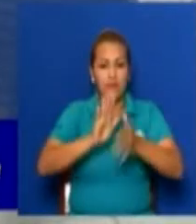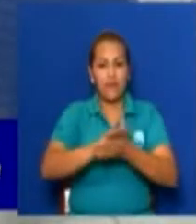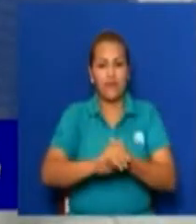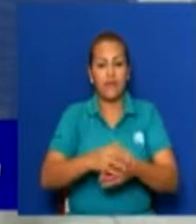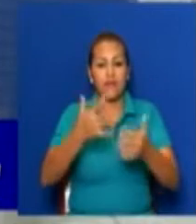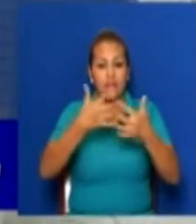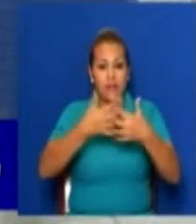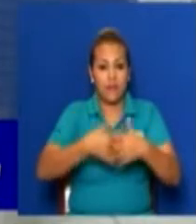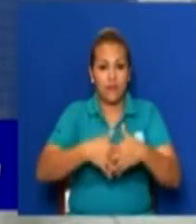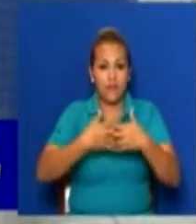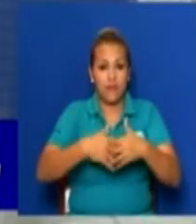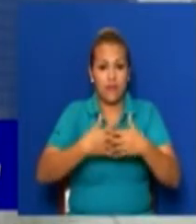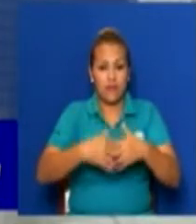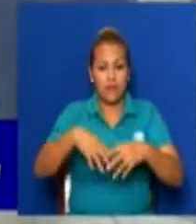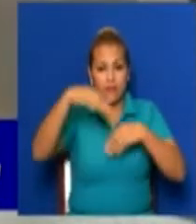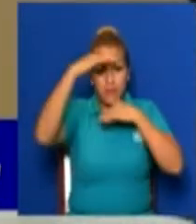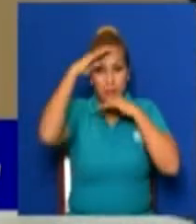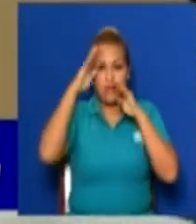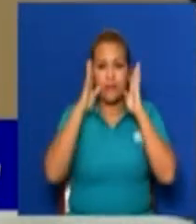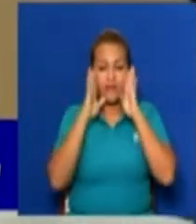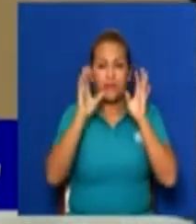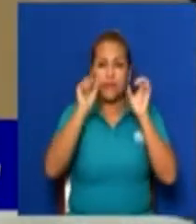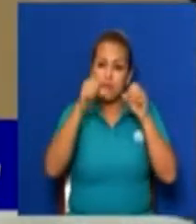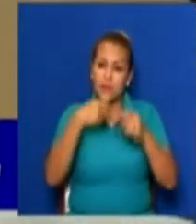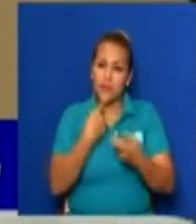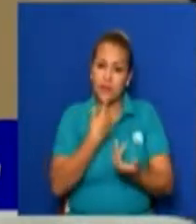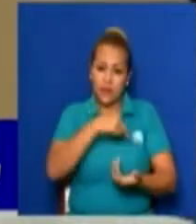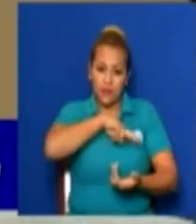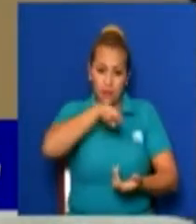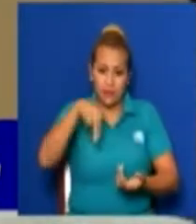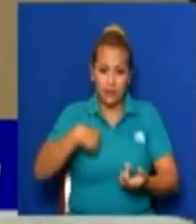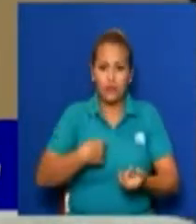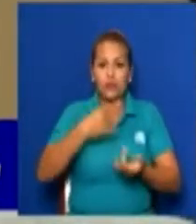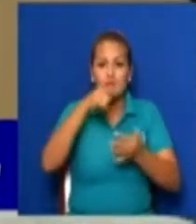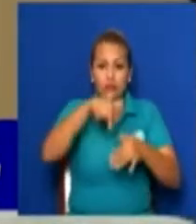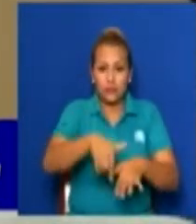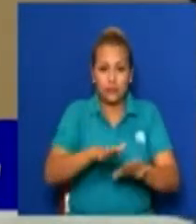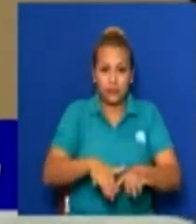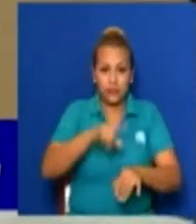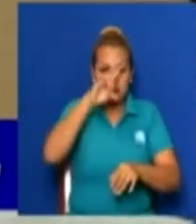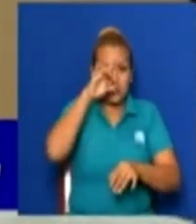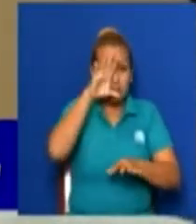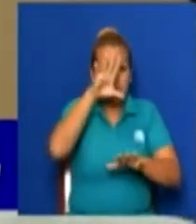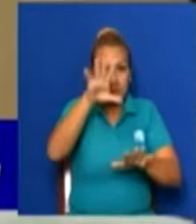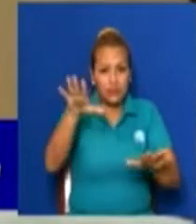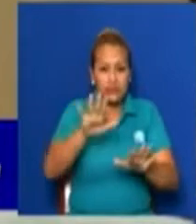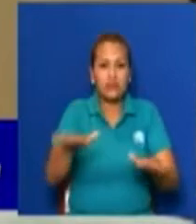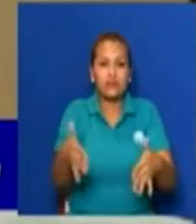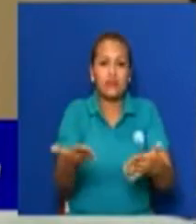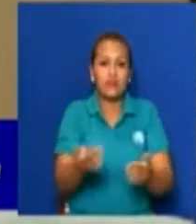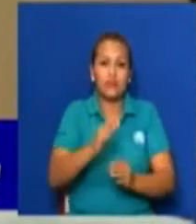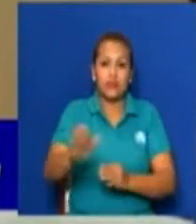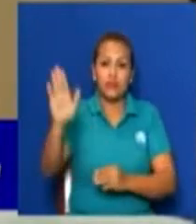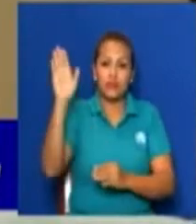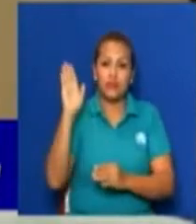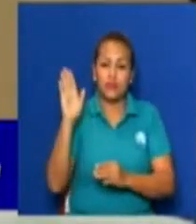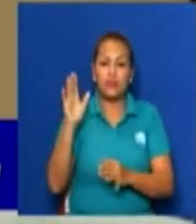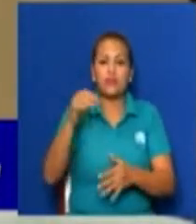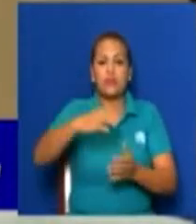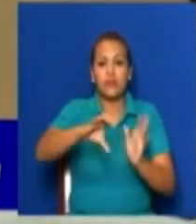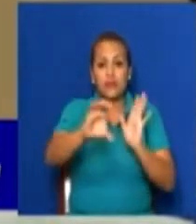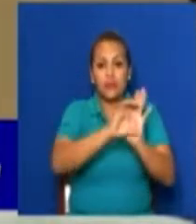empresa privada para que nosotros estemos claros y consolidado, que es un compromiso